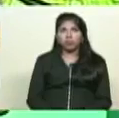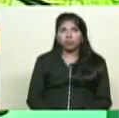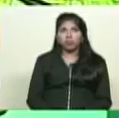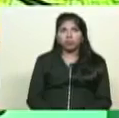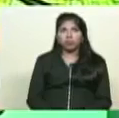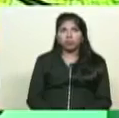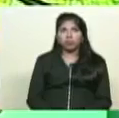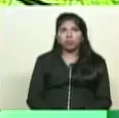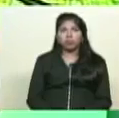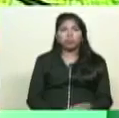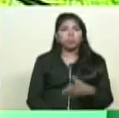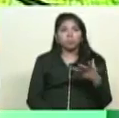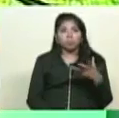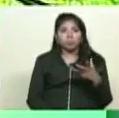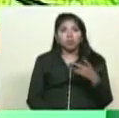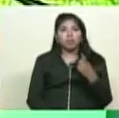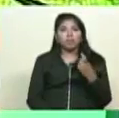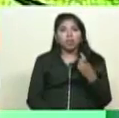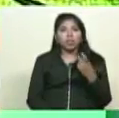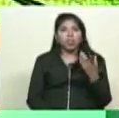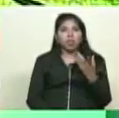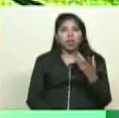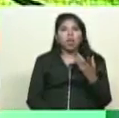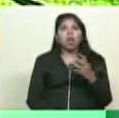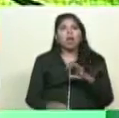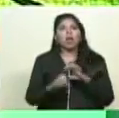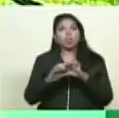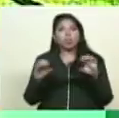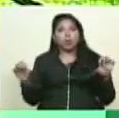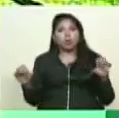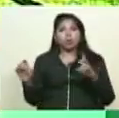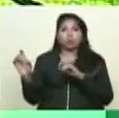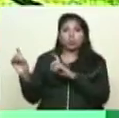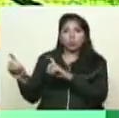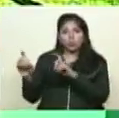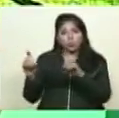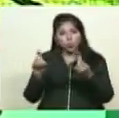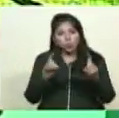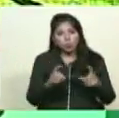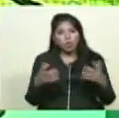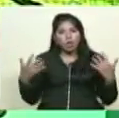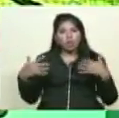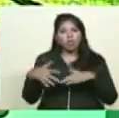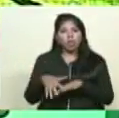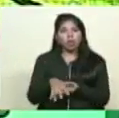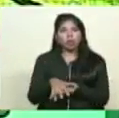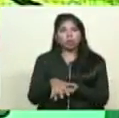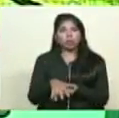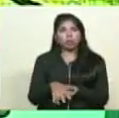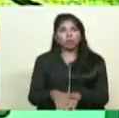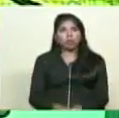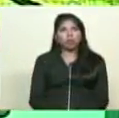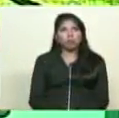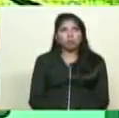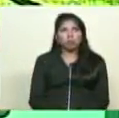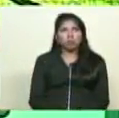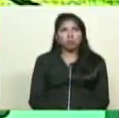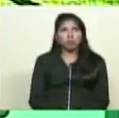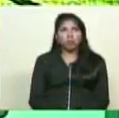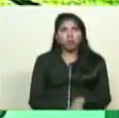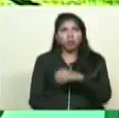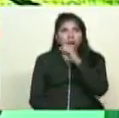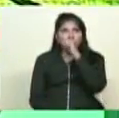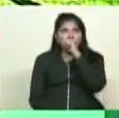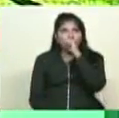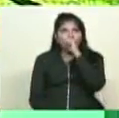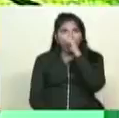falta la educación, la formación integral. Ya hemos avanzado en el acuerdo